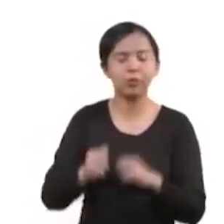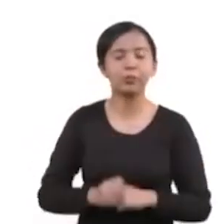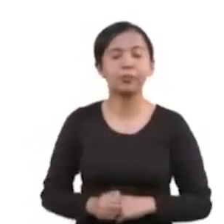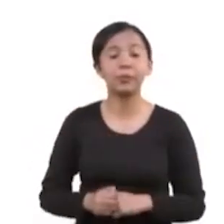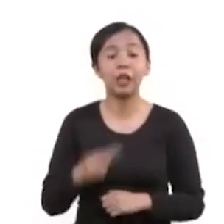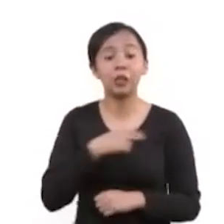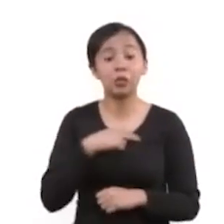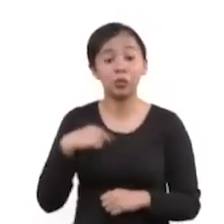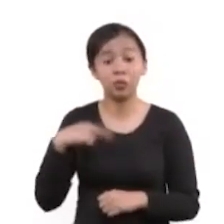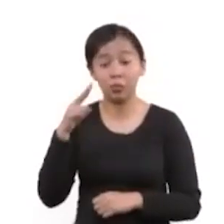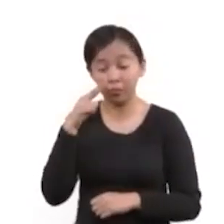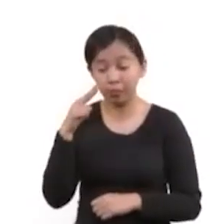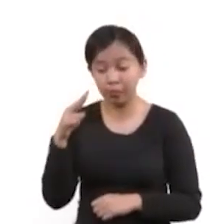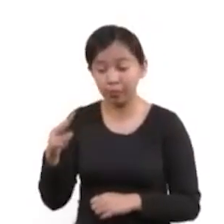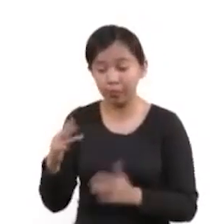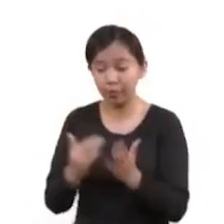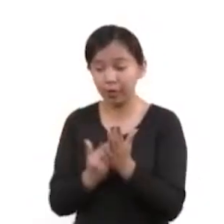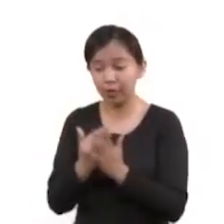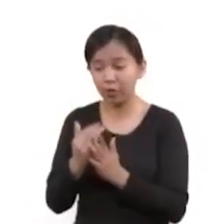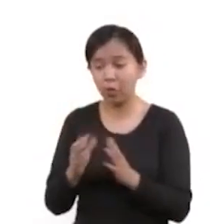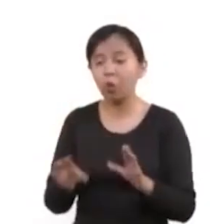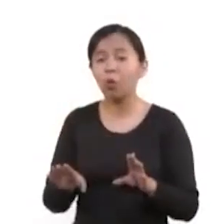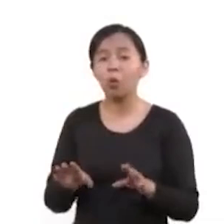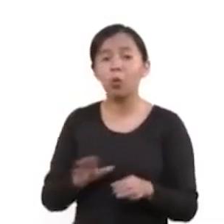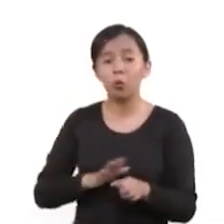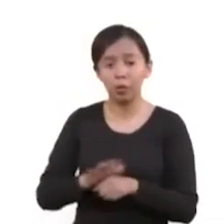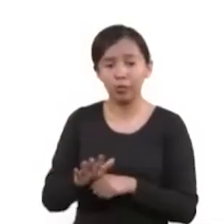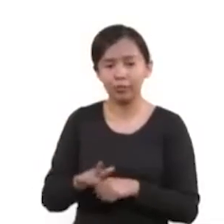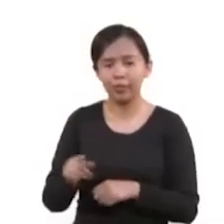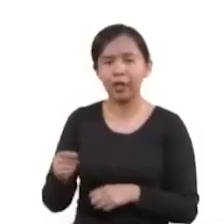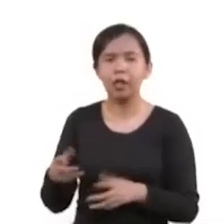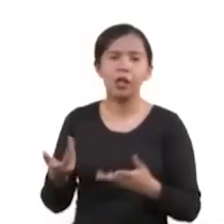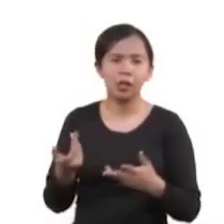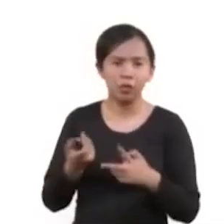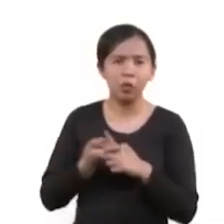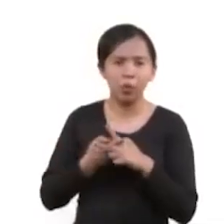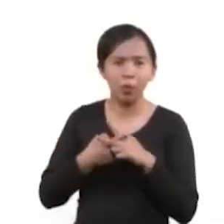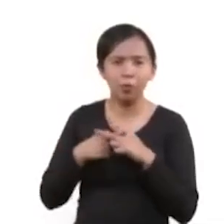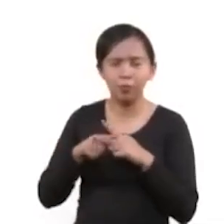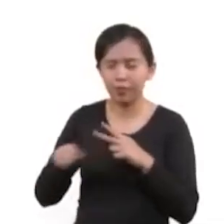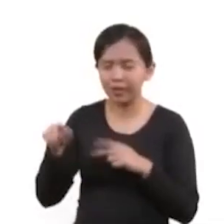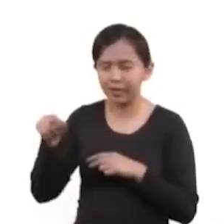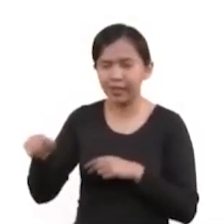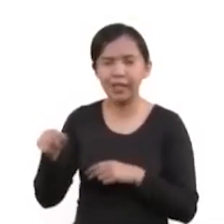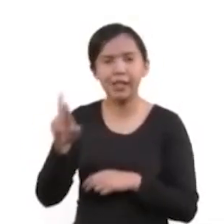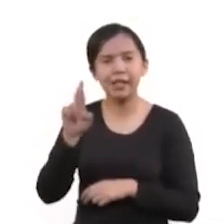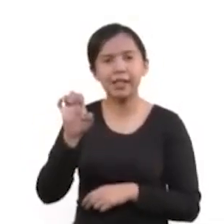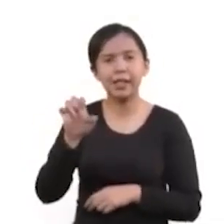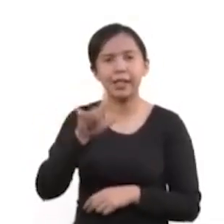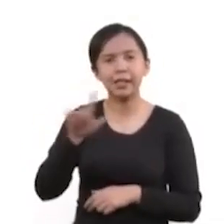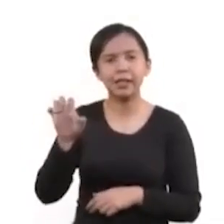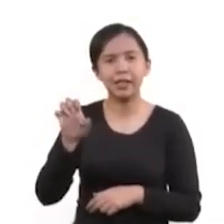en cuanto a restitución de relleno fluido, que es con lo que estamos rellenando.